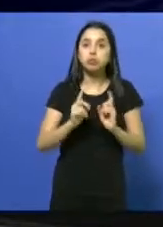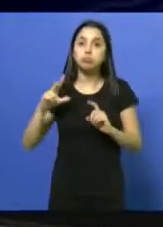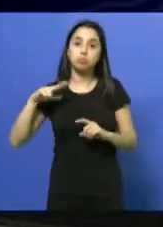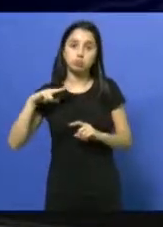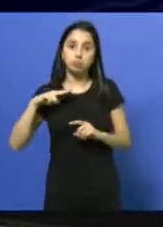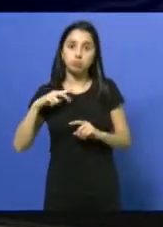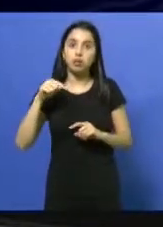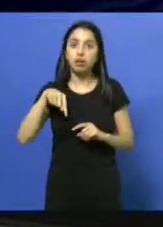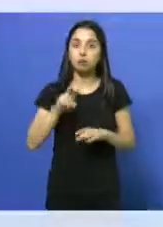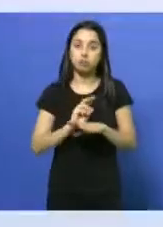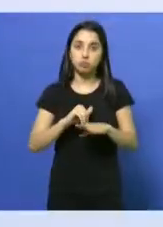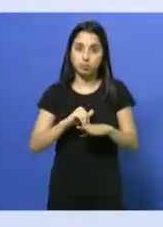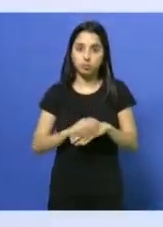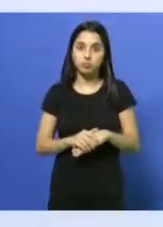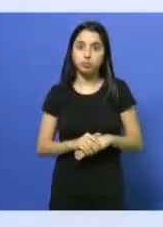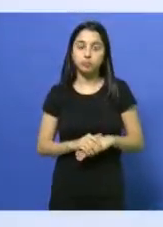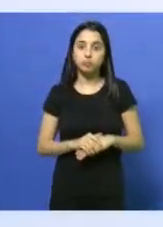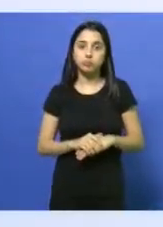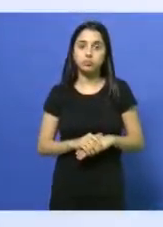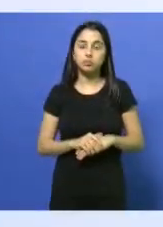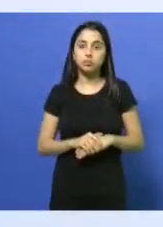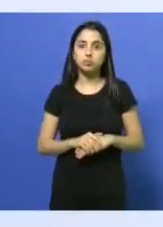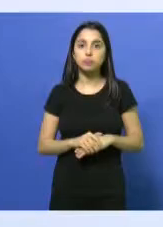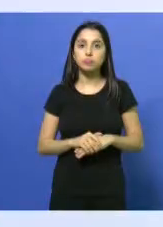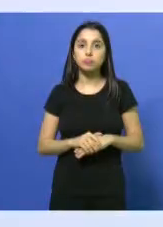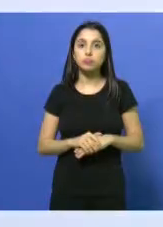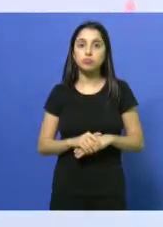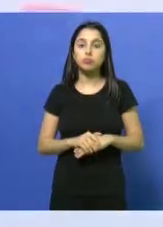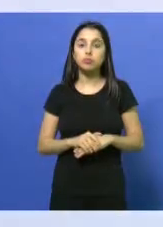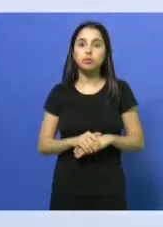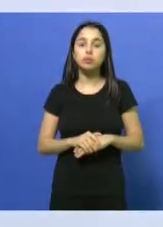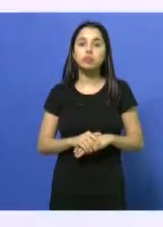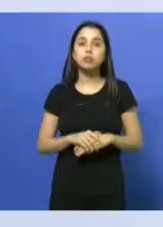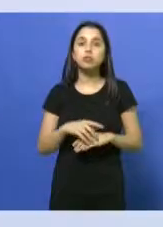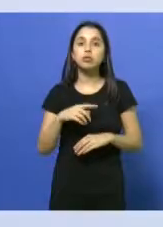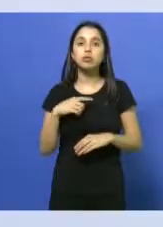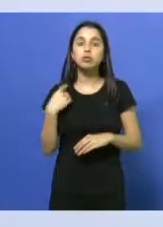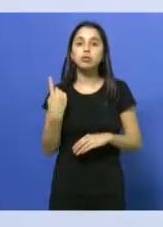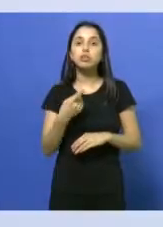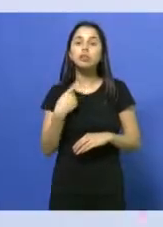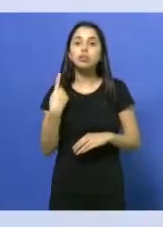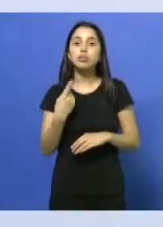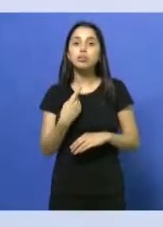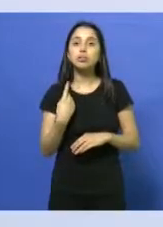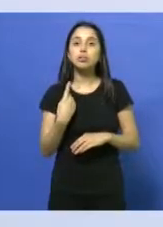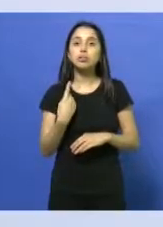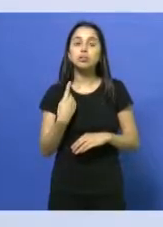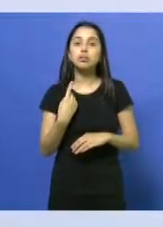esto está pasando en Villa María. Nosotros somos empresa que trabajamos con pago de 90-120